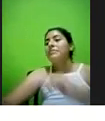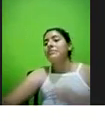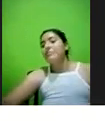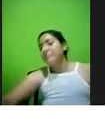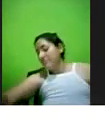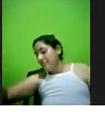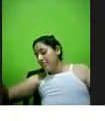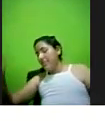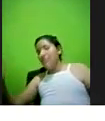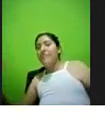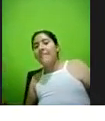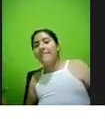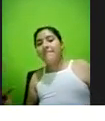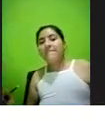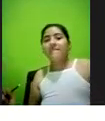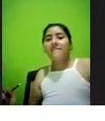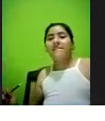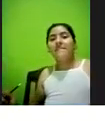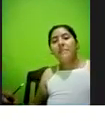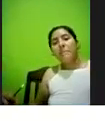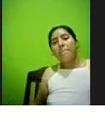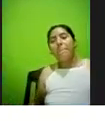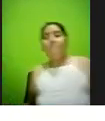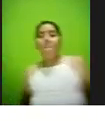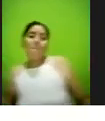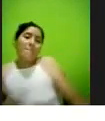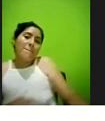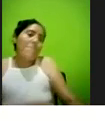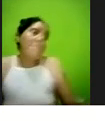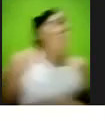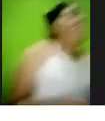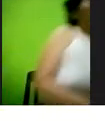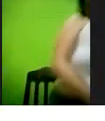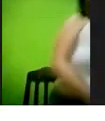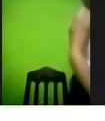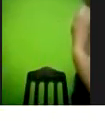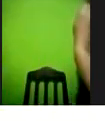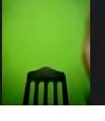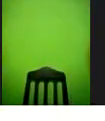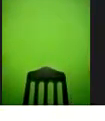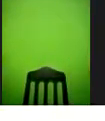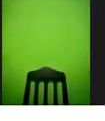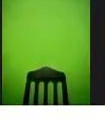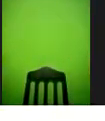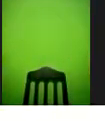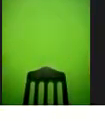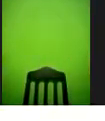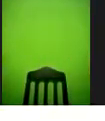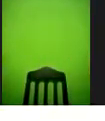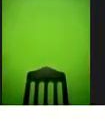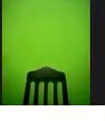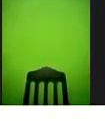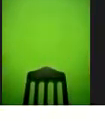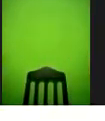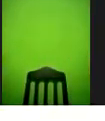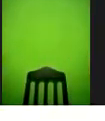Esos cortos, tenemos, a ver, le doy una pista en los huesos cortos. Tenemos huesos cortos. En los dedos, ¿no? Los cortos. El carpo.